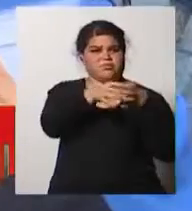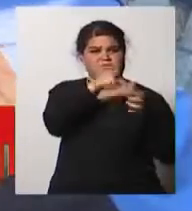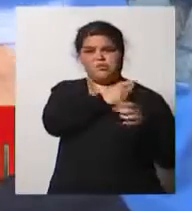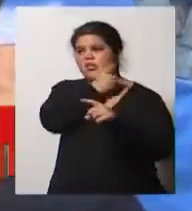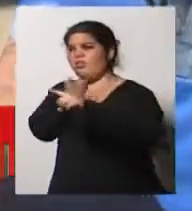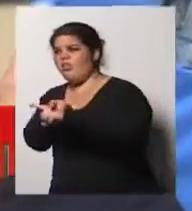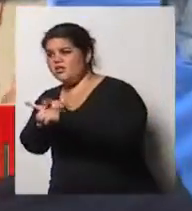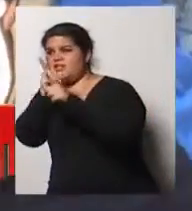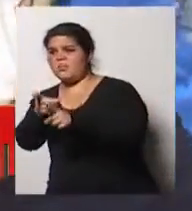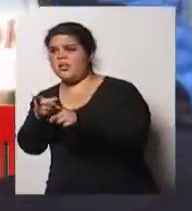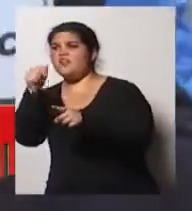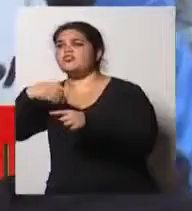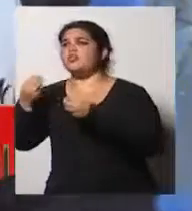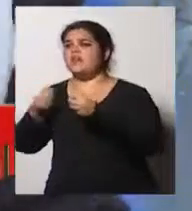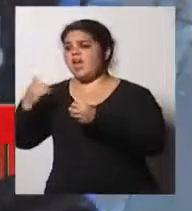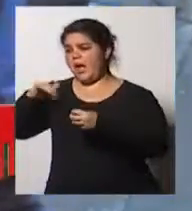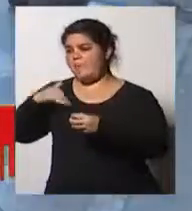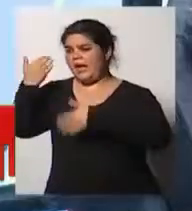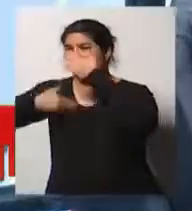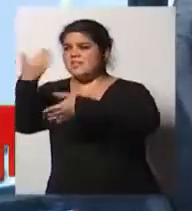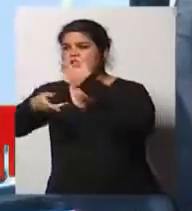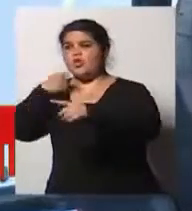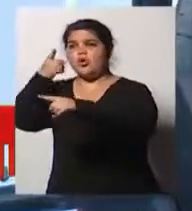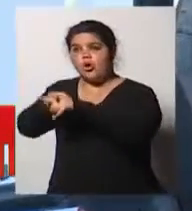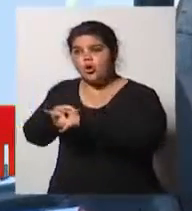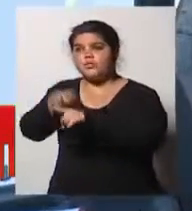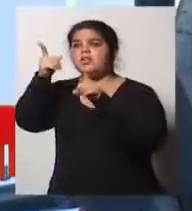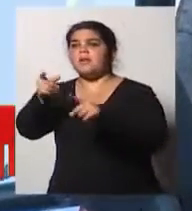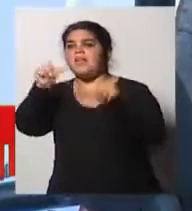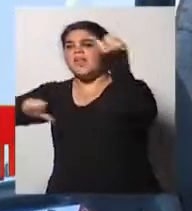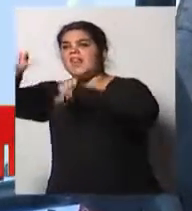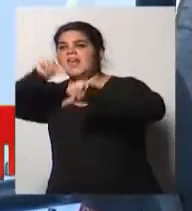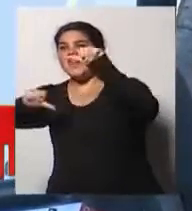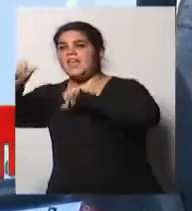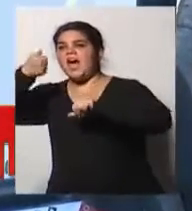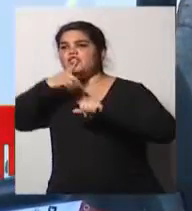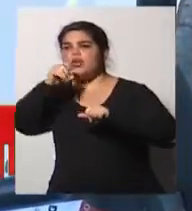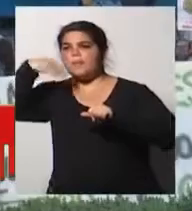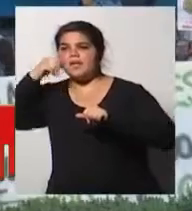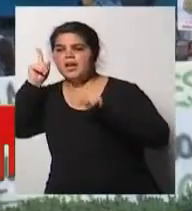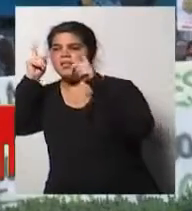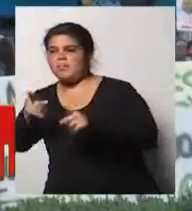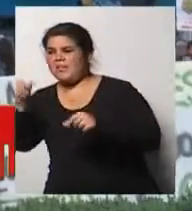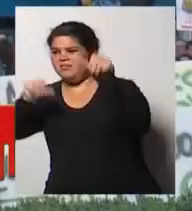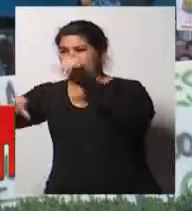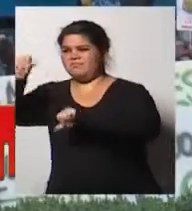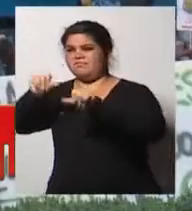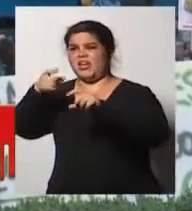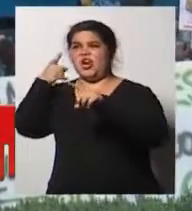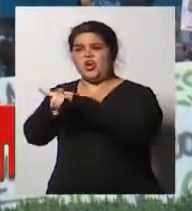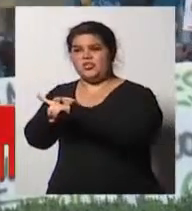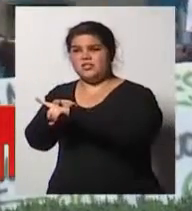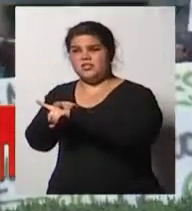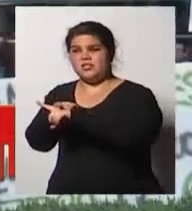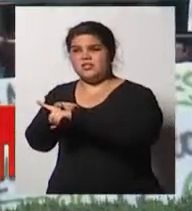poniendo el desarrollo del país, se está oponiendo a la energía atómica, se oponen a la minería, se oponen a los transgénicos. Entonces